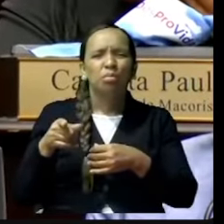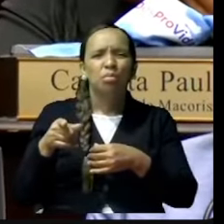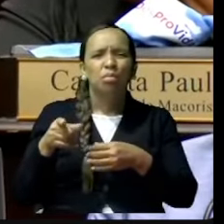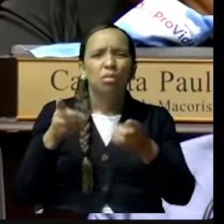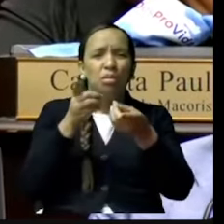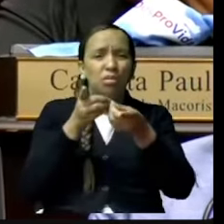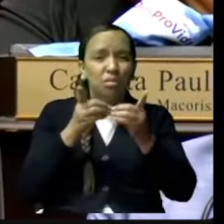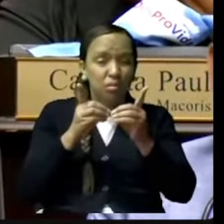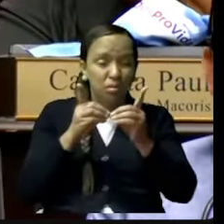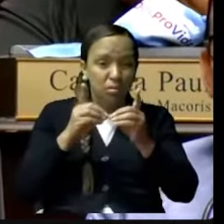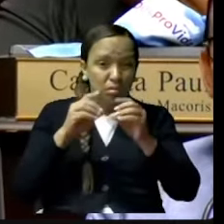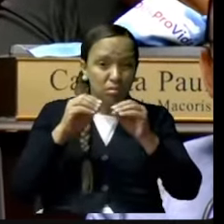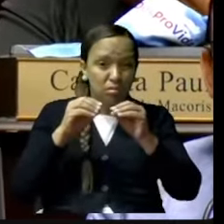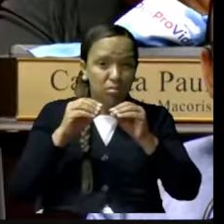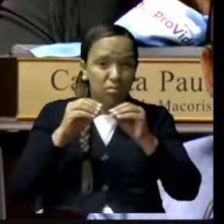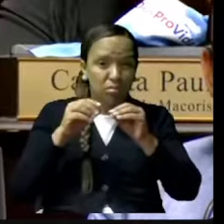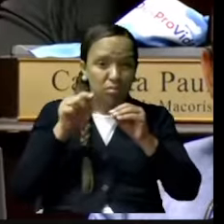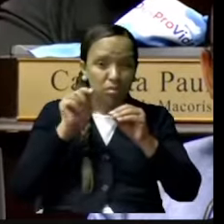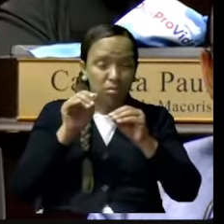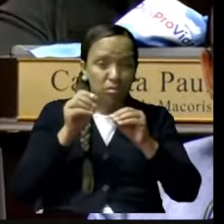Eso, vamos